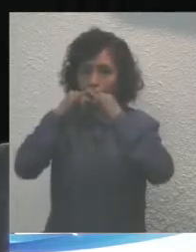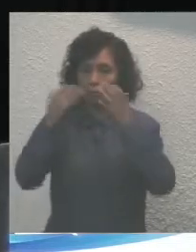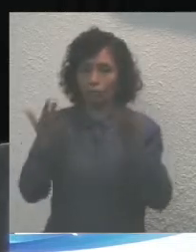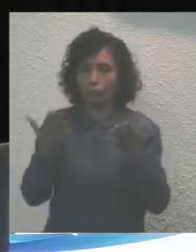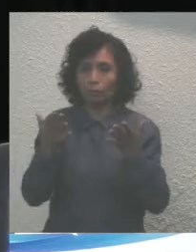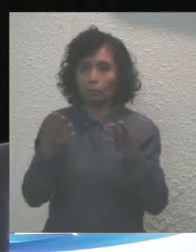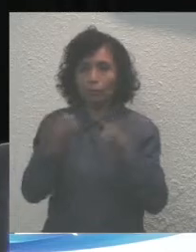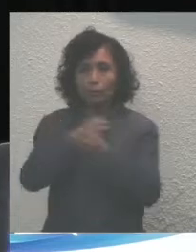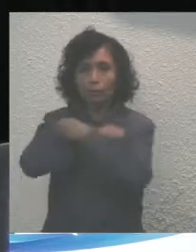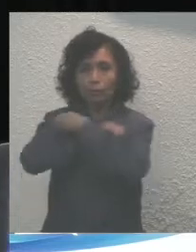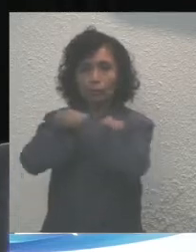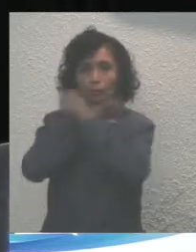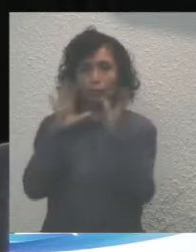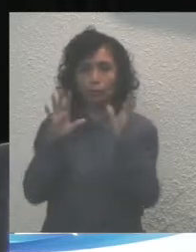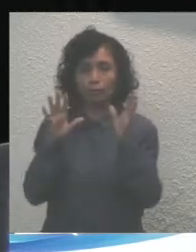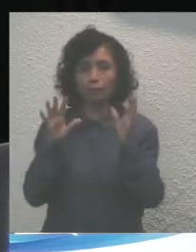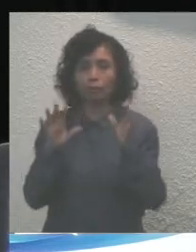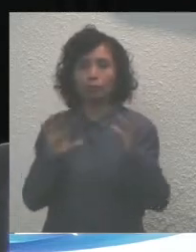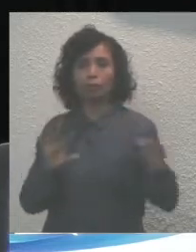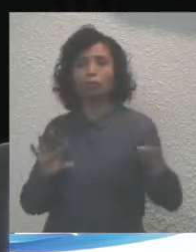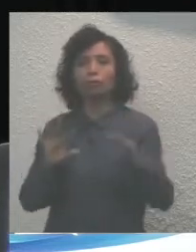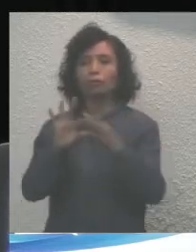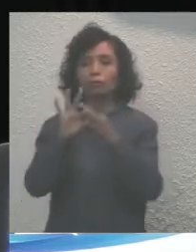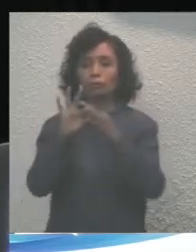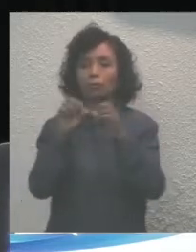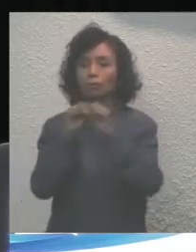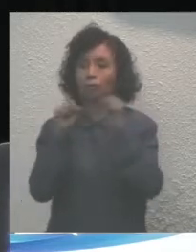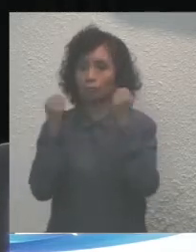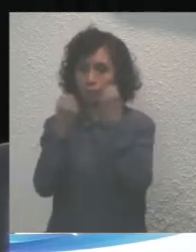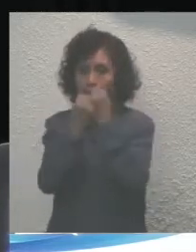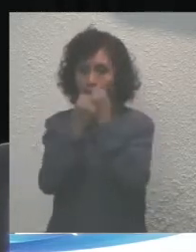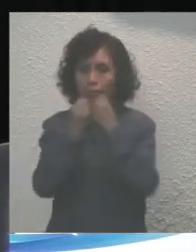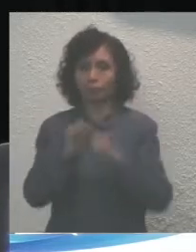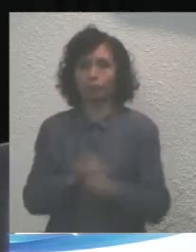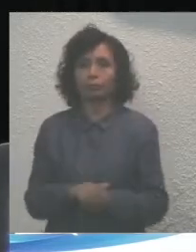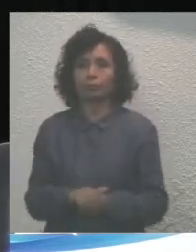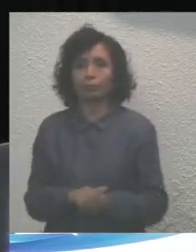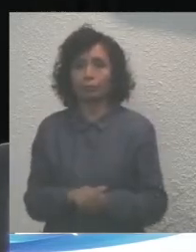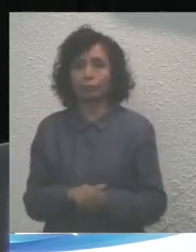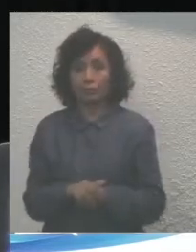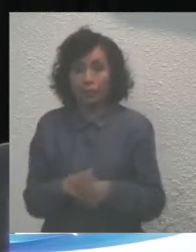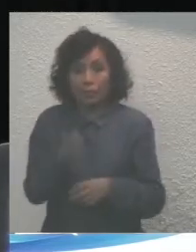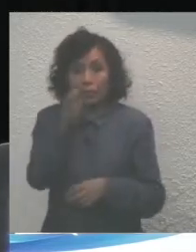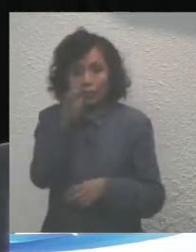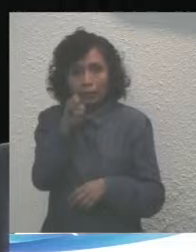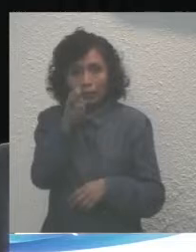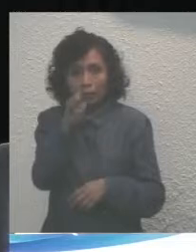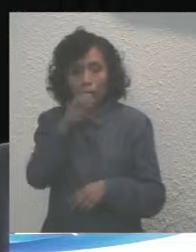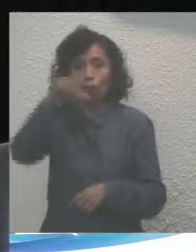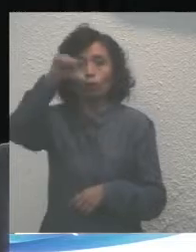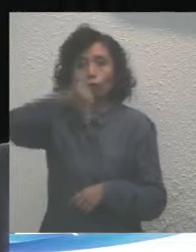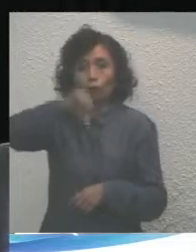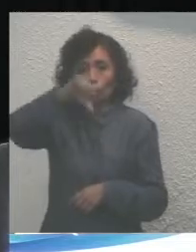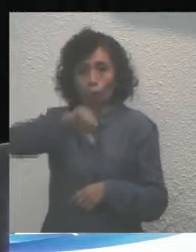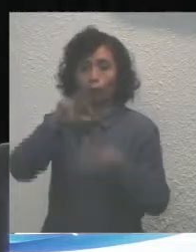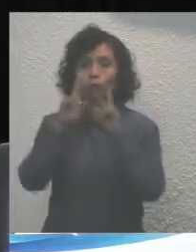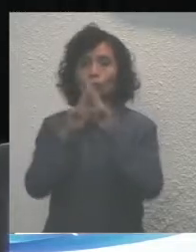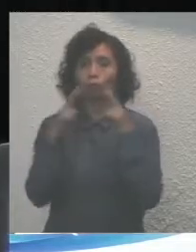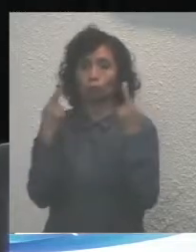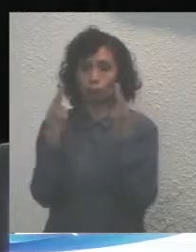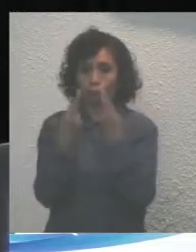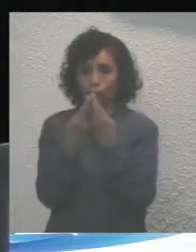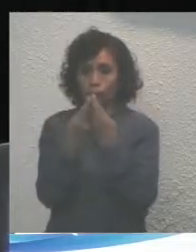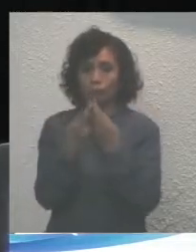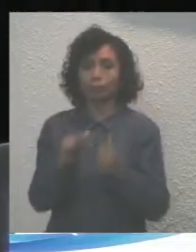de transparencia en su interrelación con la sociedad. El acto que hoy nos reúne en este